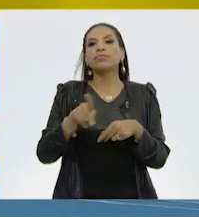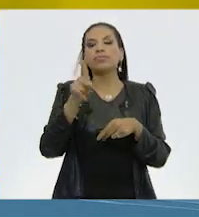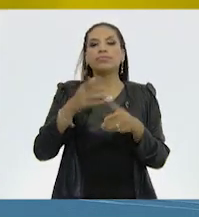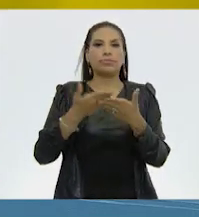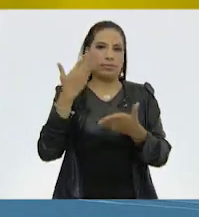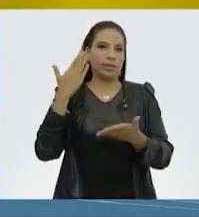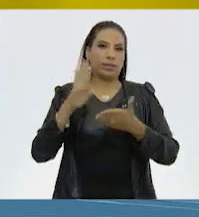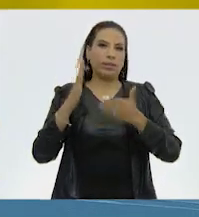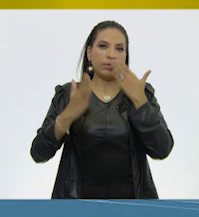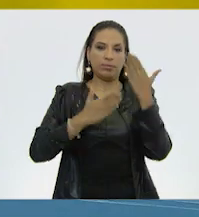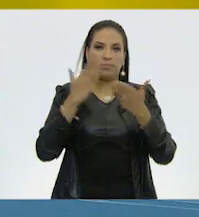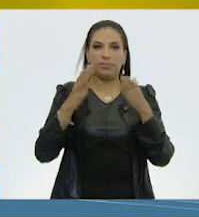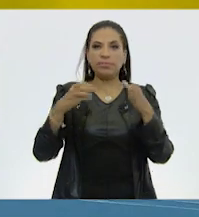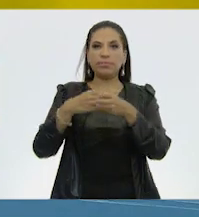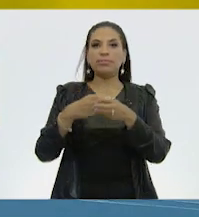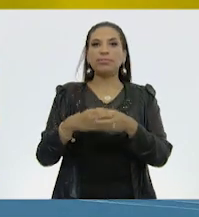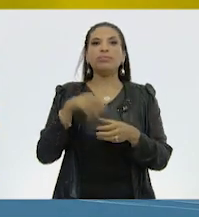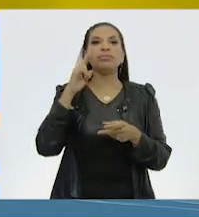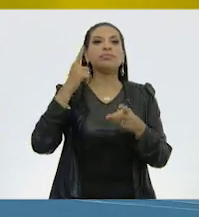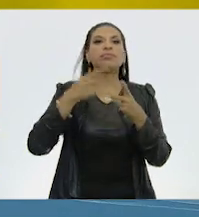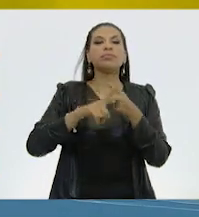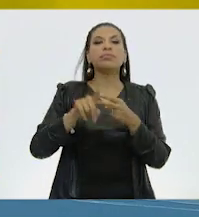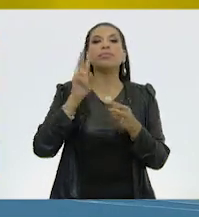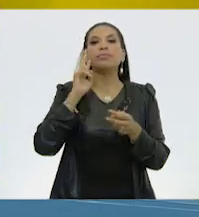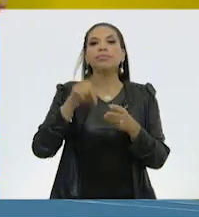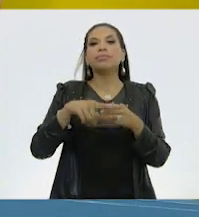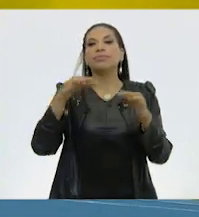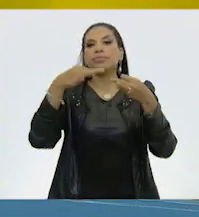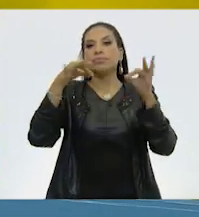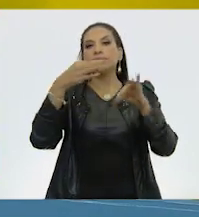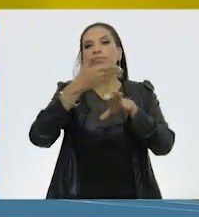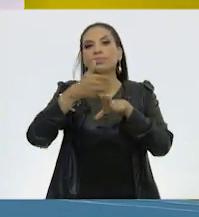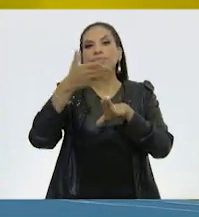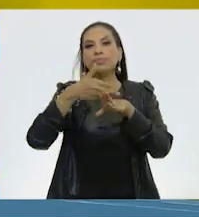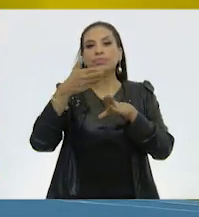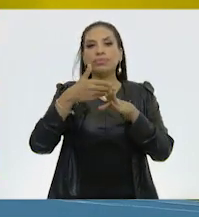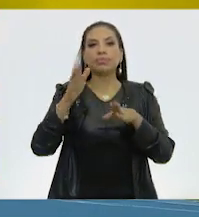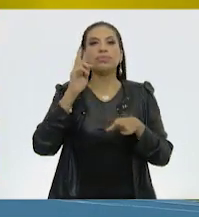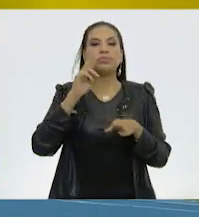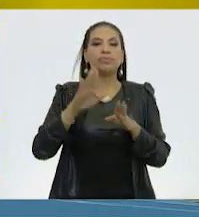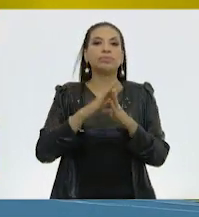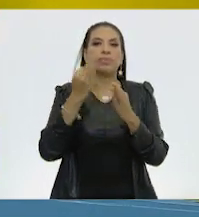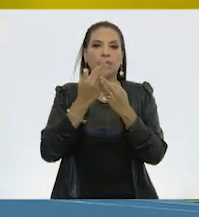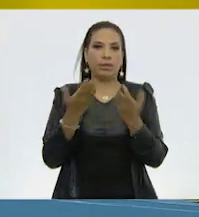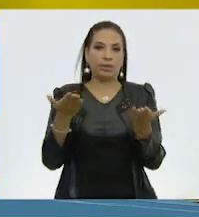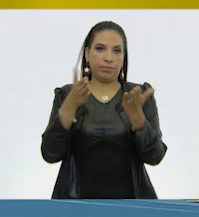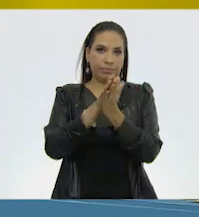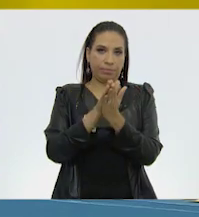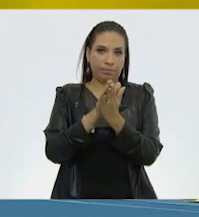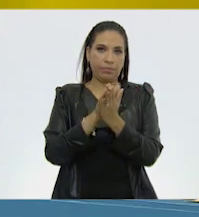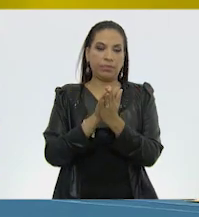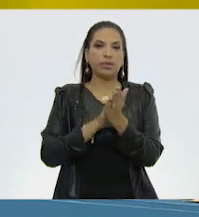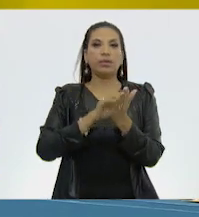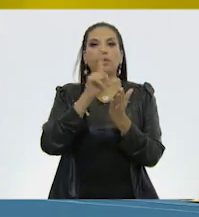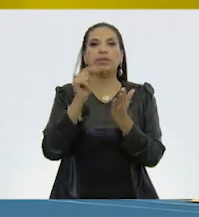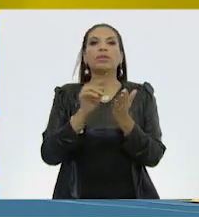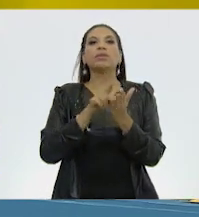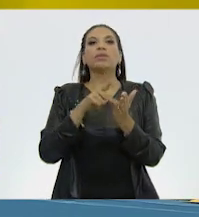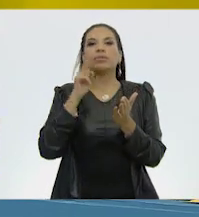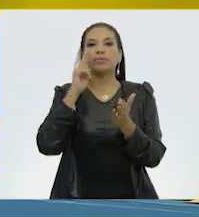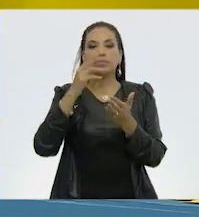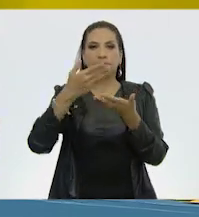hemos estudiado. Empecemos por tomar nuestras hojas blancas y la vamos a doblar a la mitad, luego la vamos